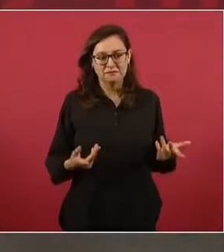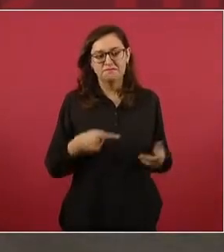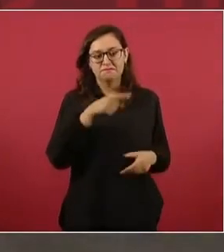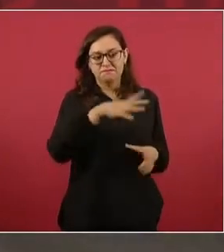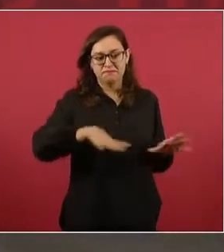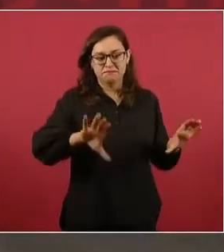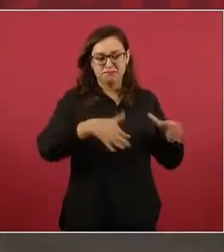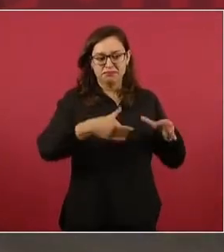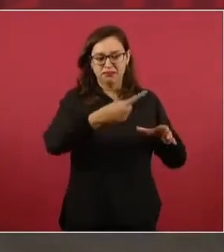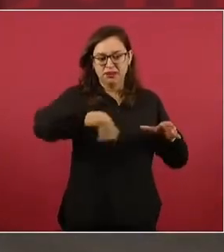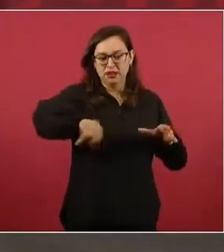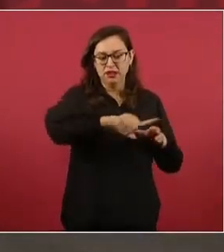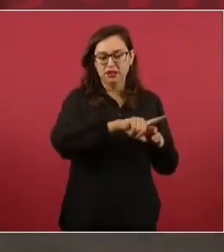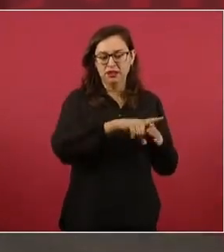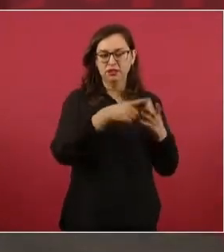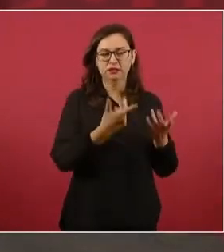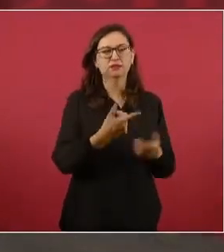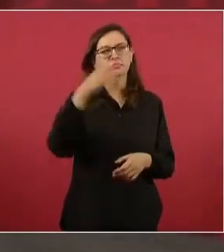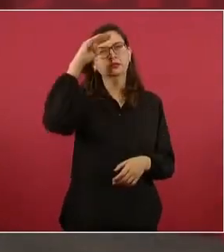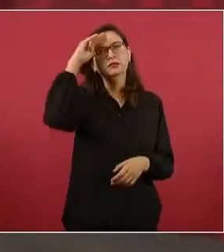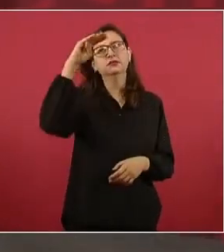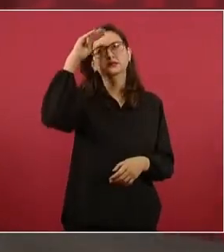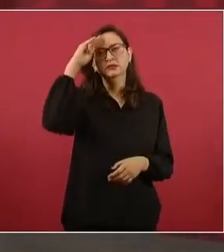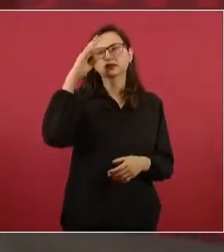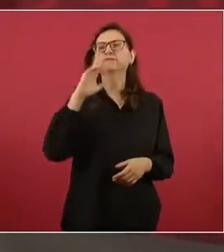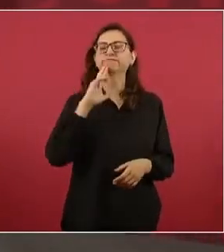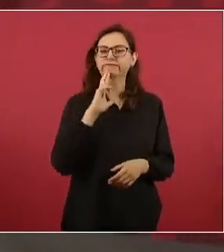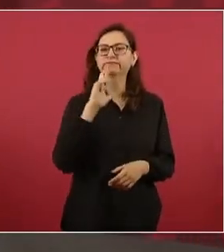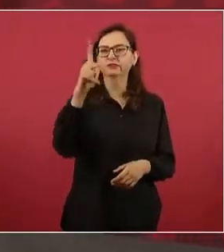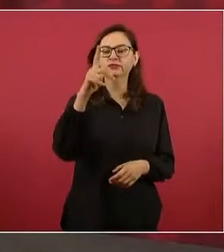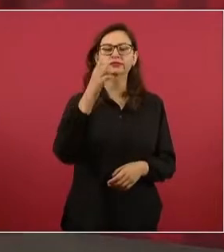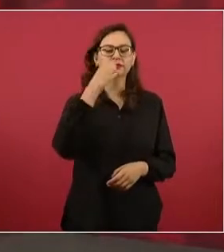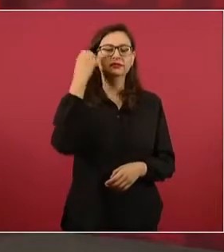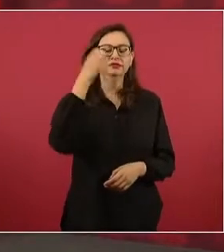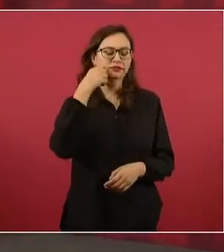los tecnócratas, lo recomiendan los expertos